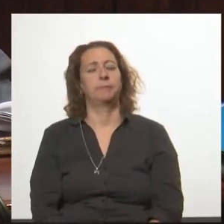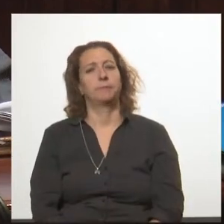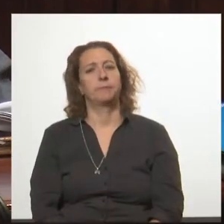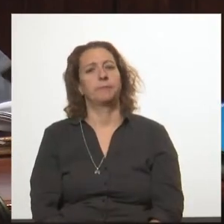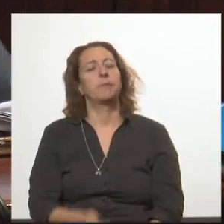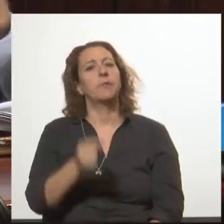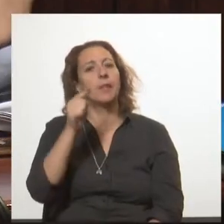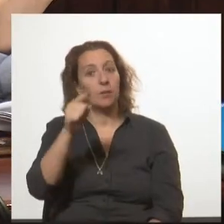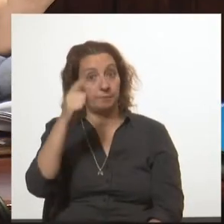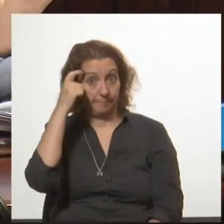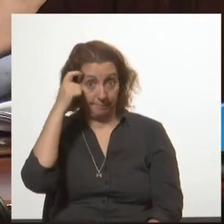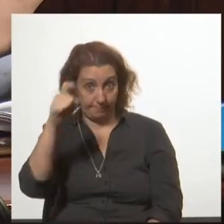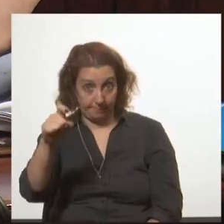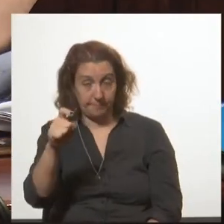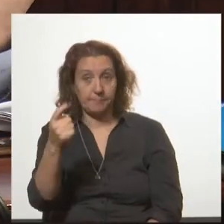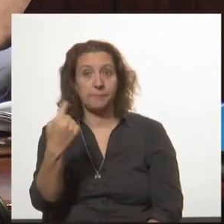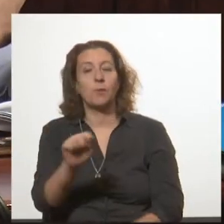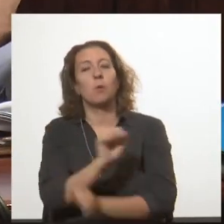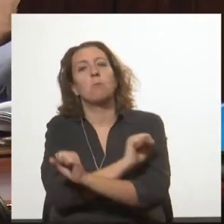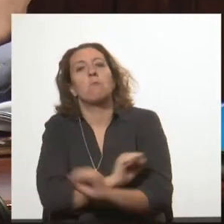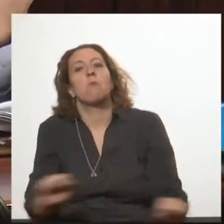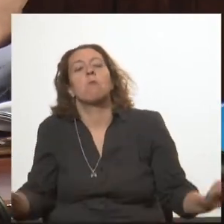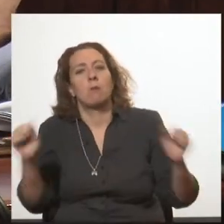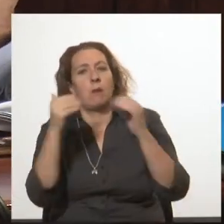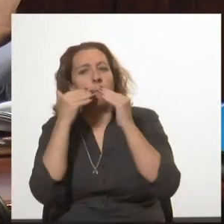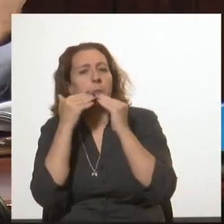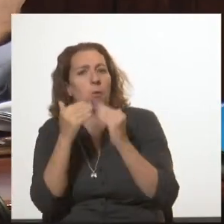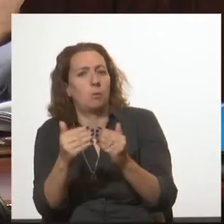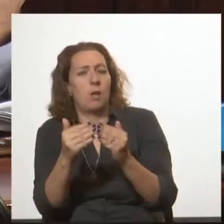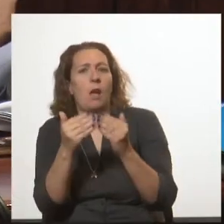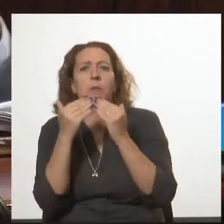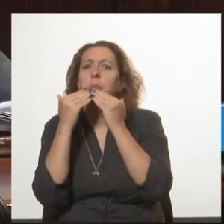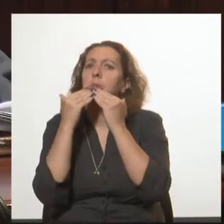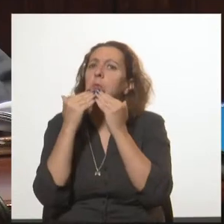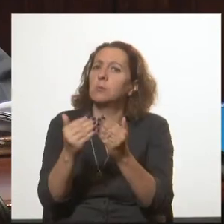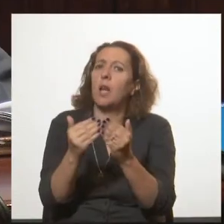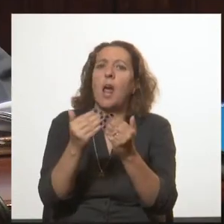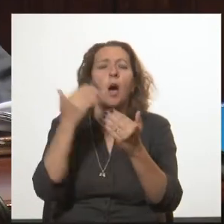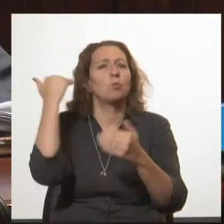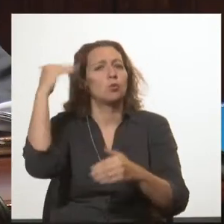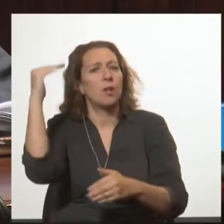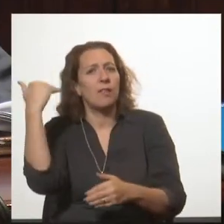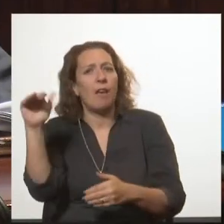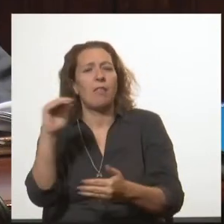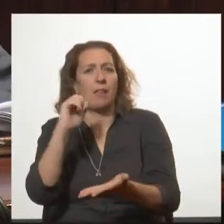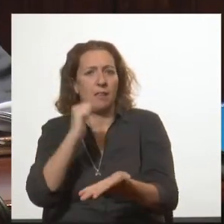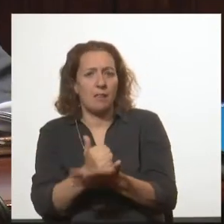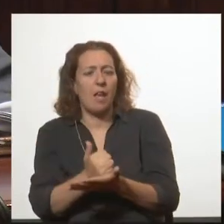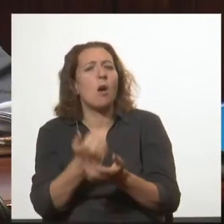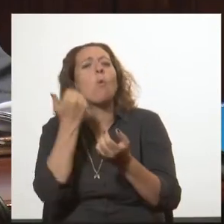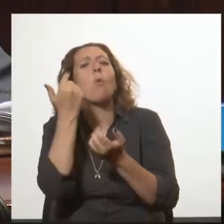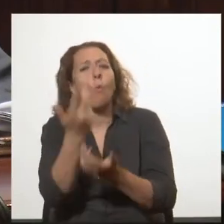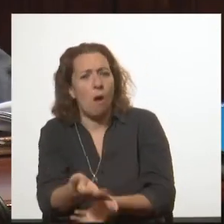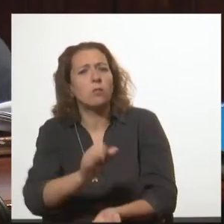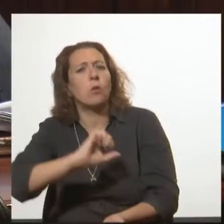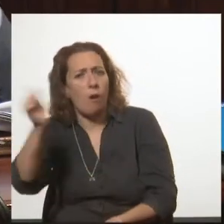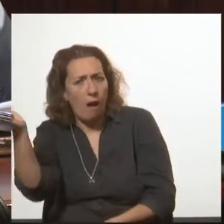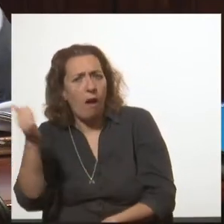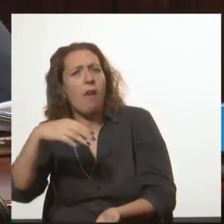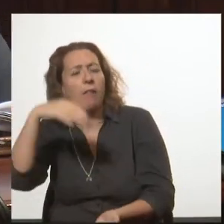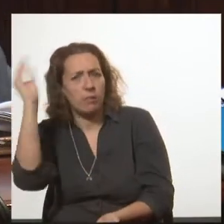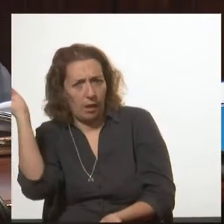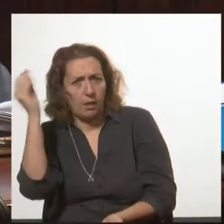con ese criterio uno podría preguntarse y unos preguntar las a las autoridades presentes cuánto ha ganado ante él